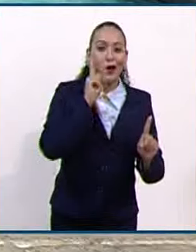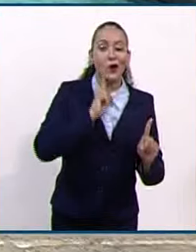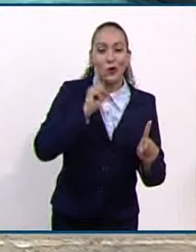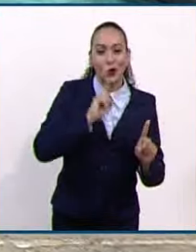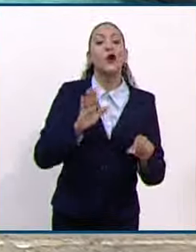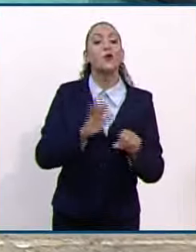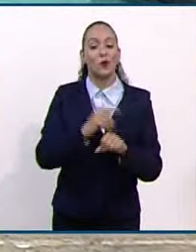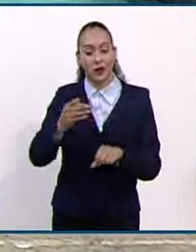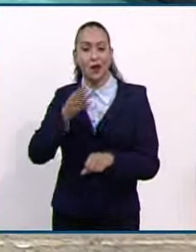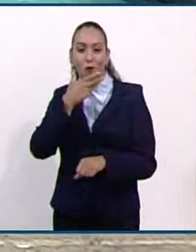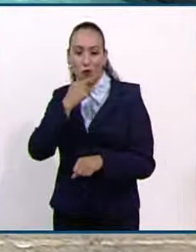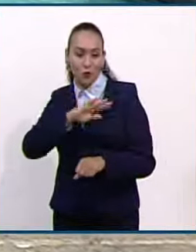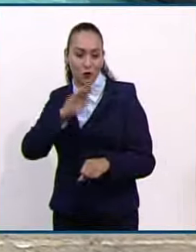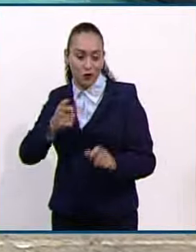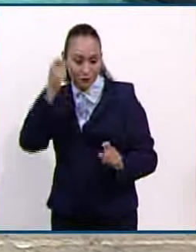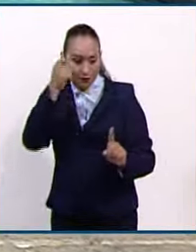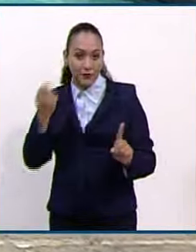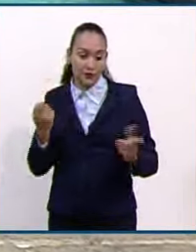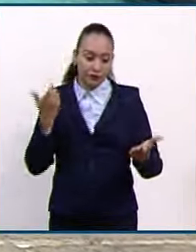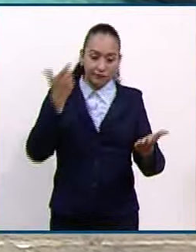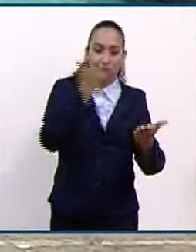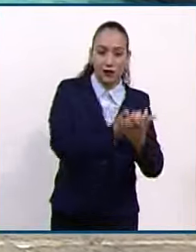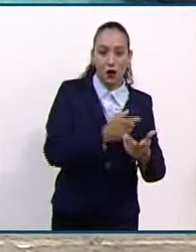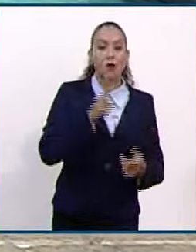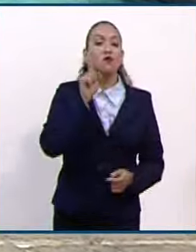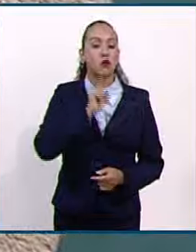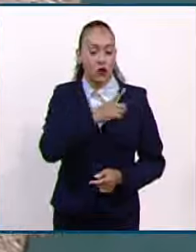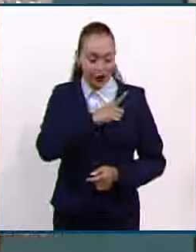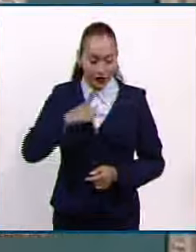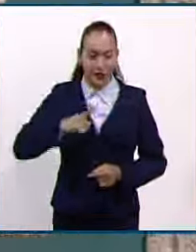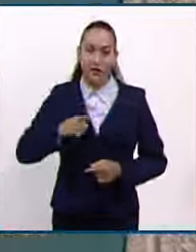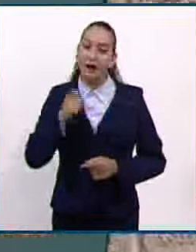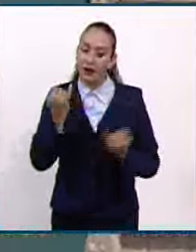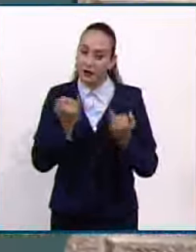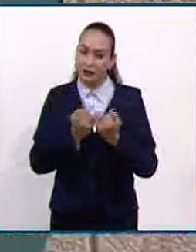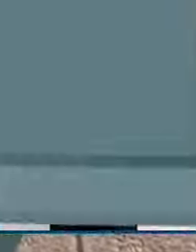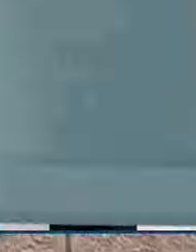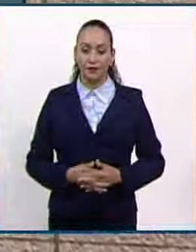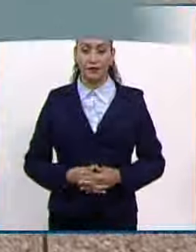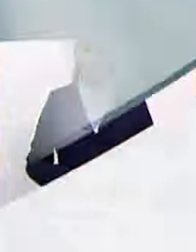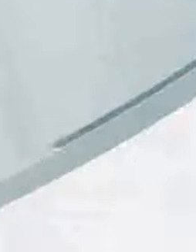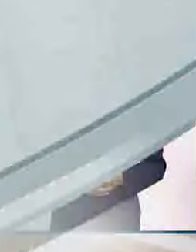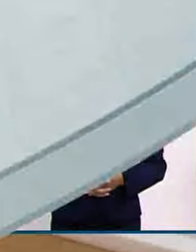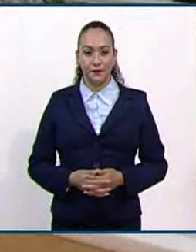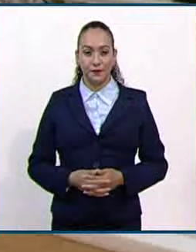en especie previstas en el contrato colectivo del Seguro Social.